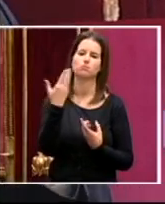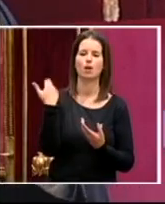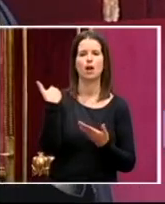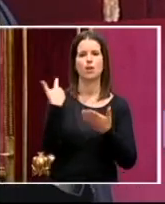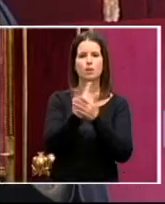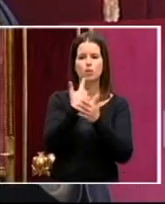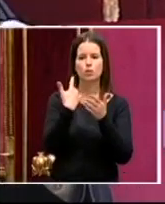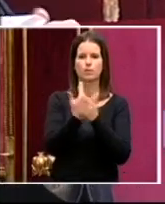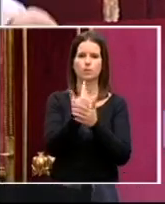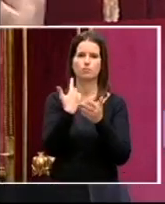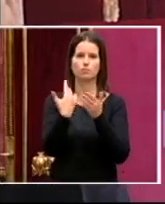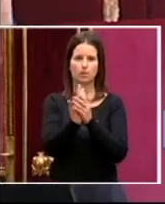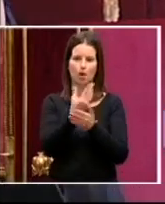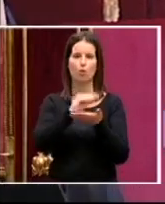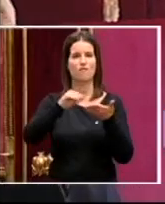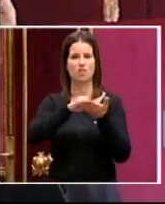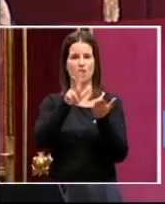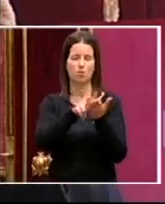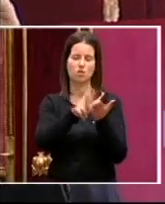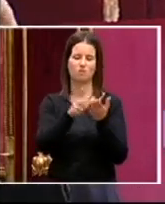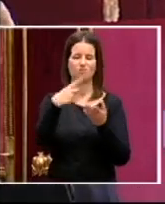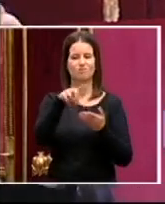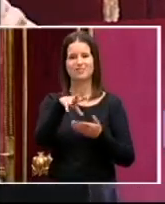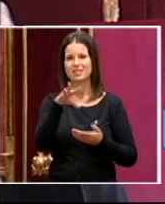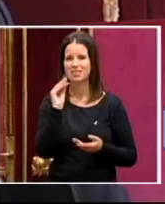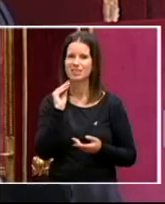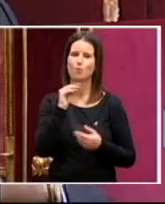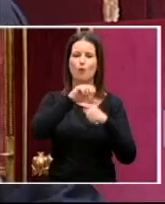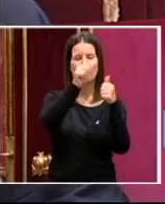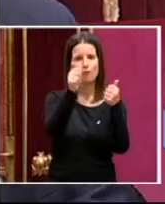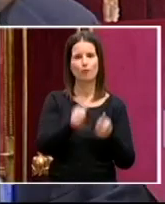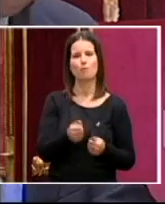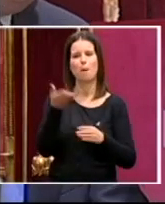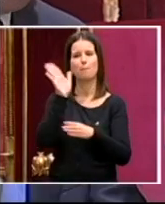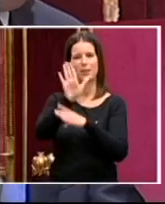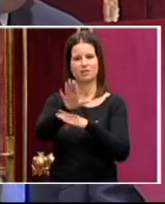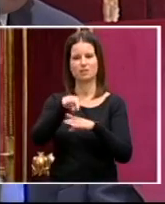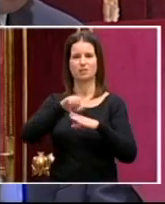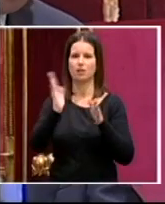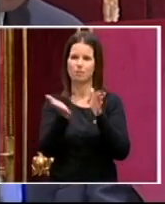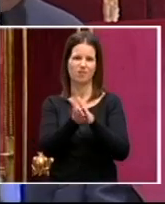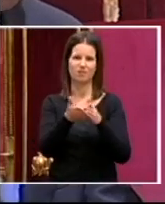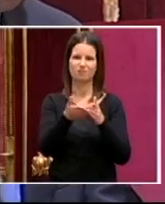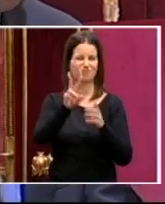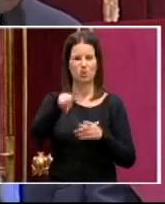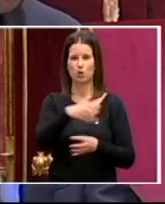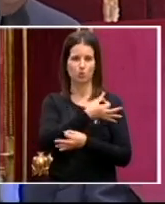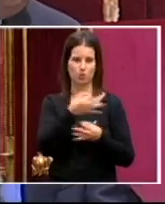oficina hipotecaria, entendemos que la forma en la que se ha llevado este expediente pues no son las formas que se deben de